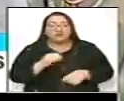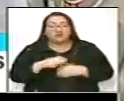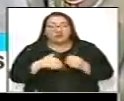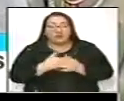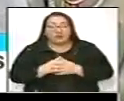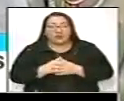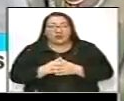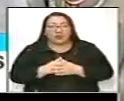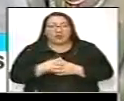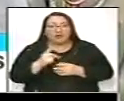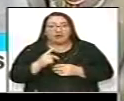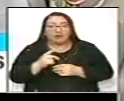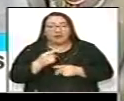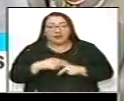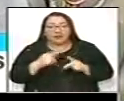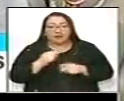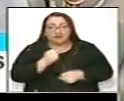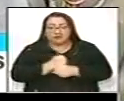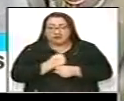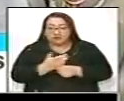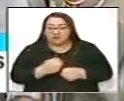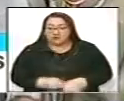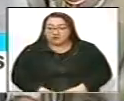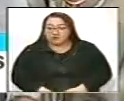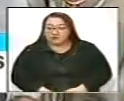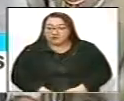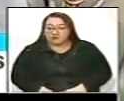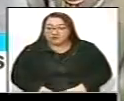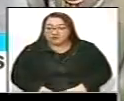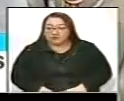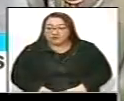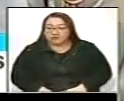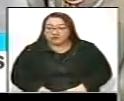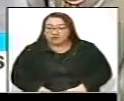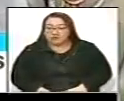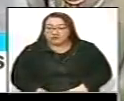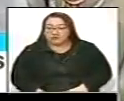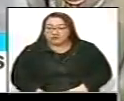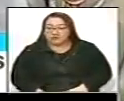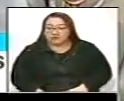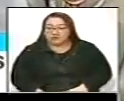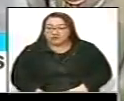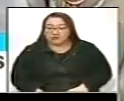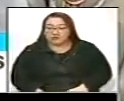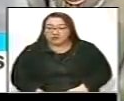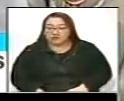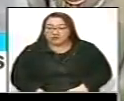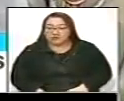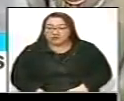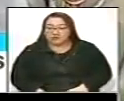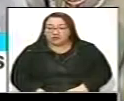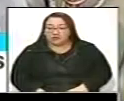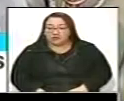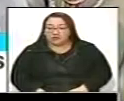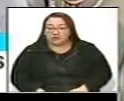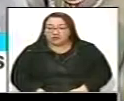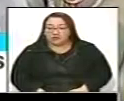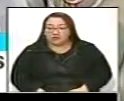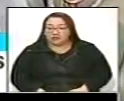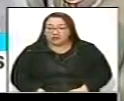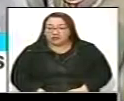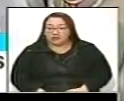el mundo de la empleocracia, está en interrogante, muchachos. Todas estas formas